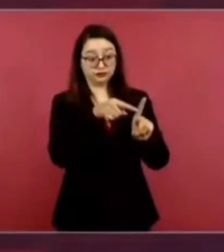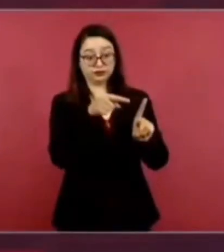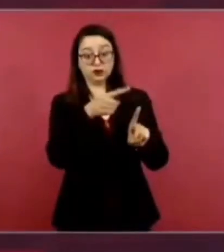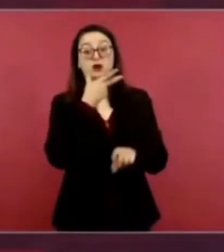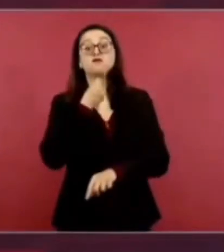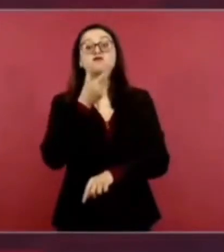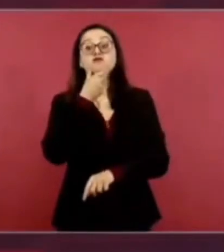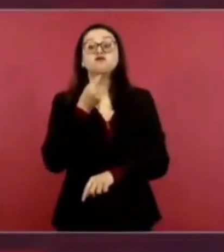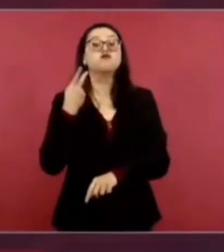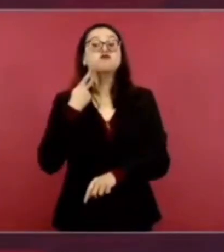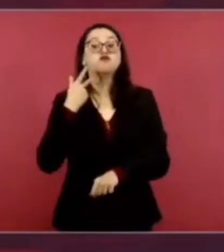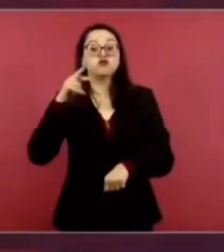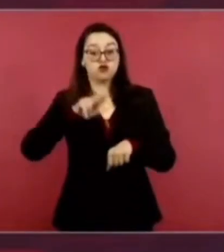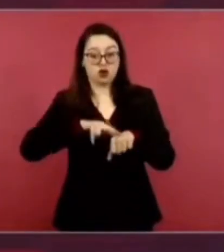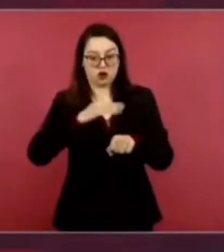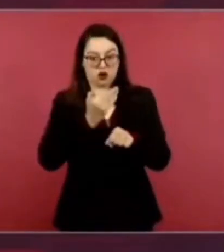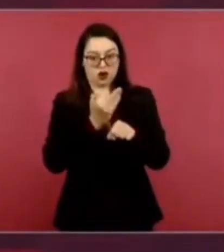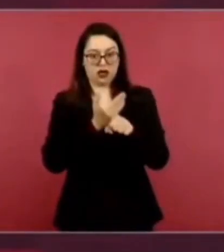resulta